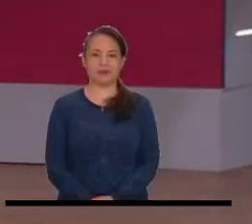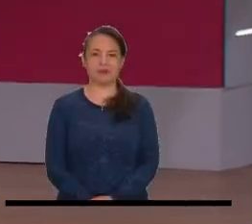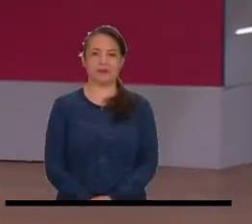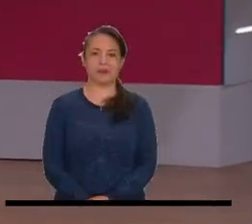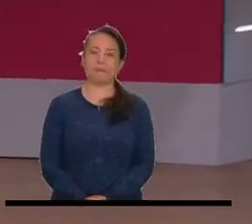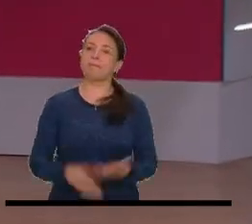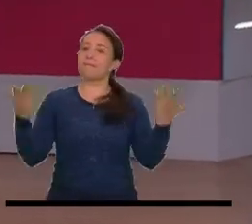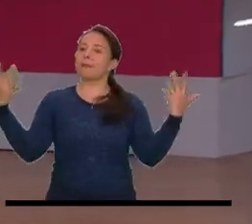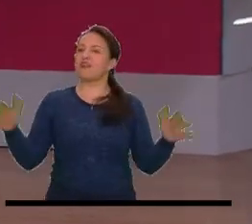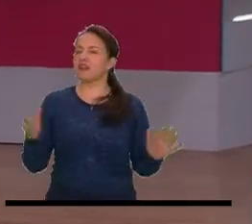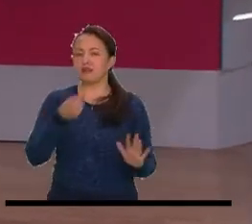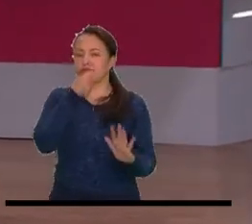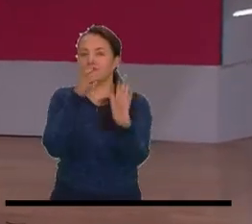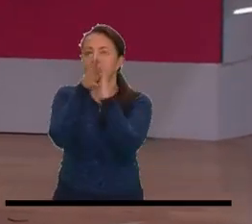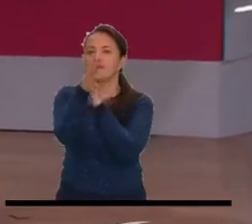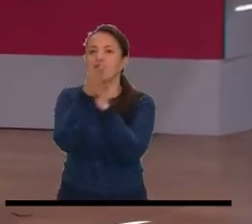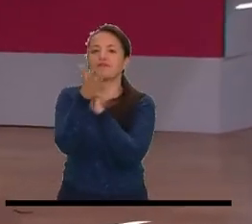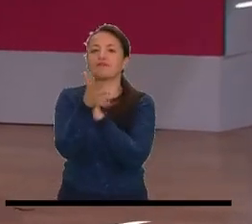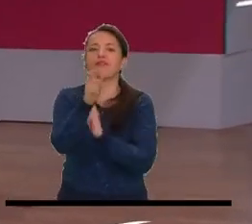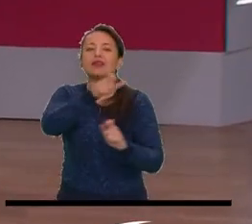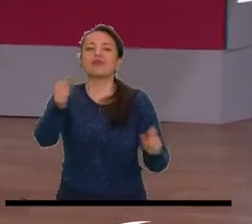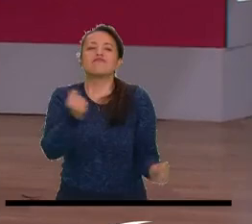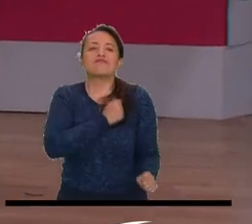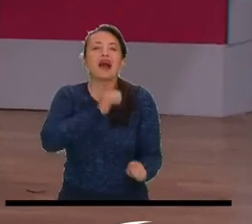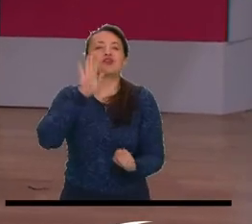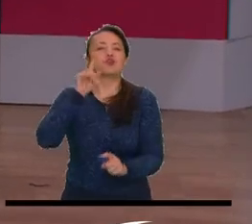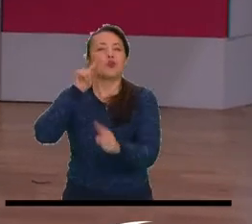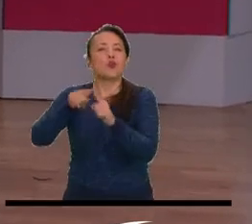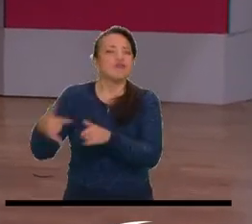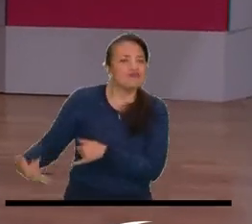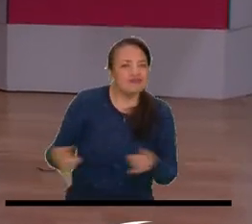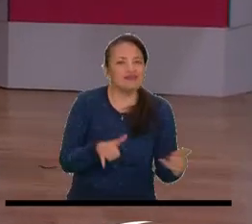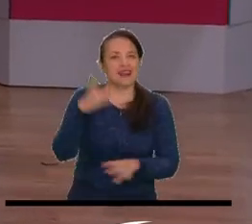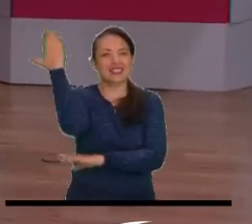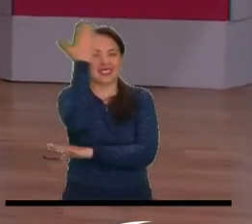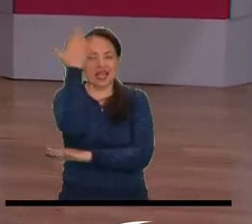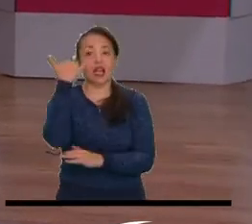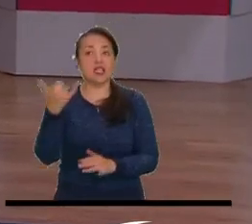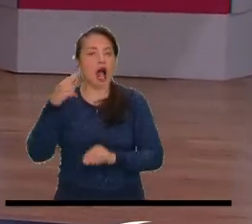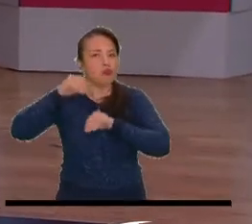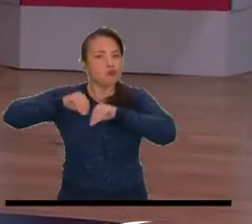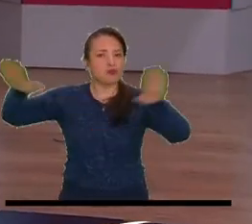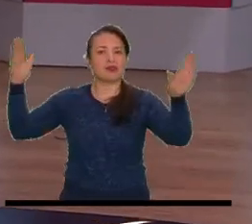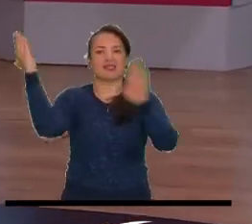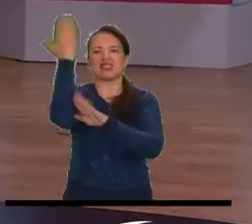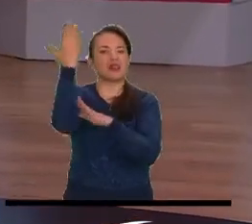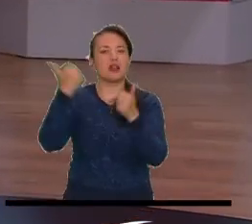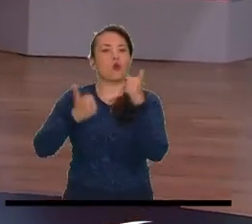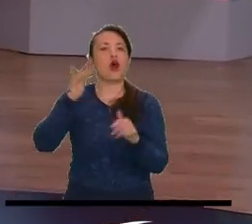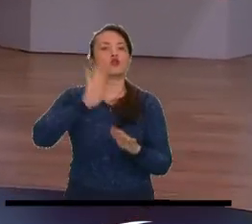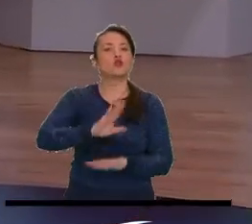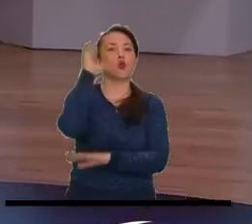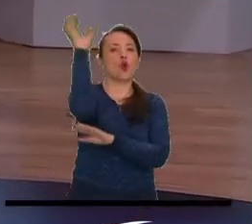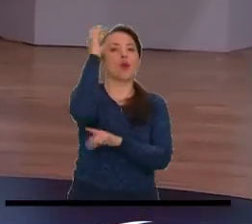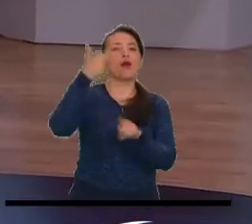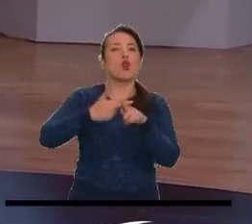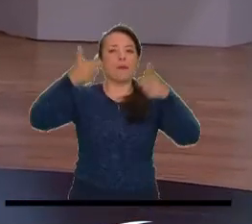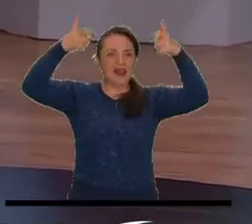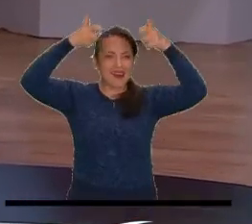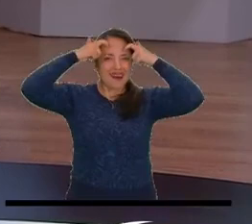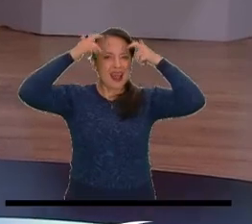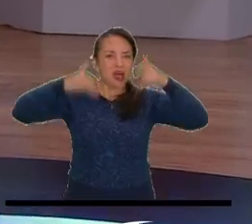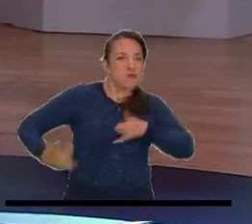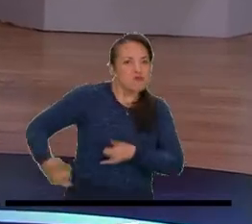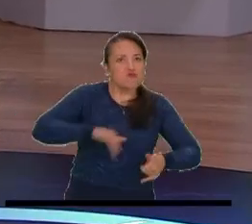Y me despido con noticias para amantes del ciclismo y el cine. Ya está en salas la película colombiana El Rey de la Montaña, un homenaje a